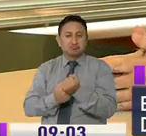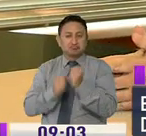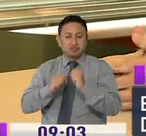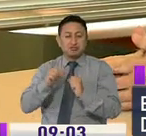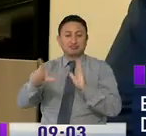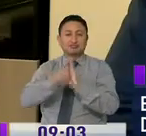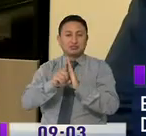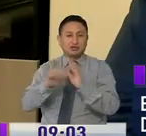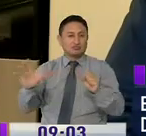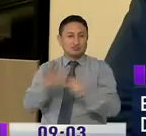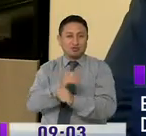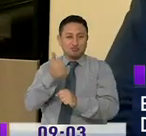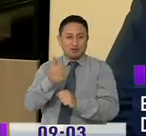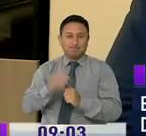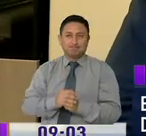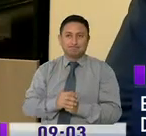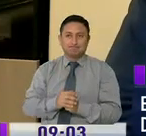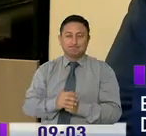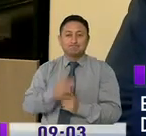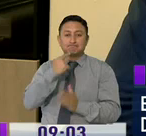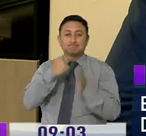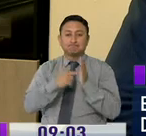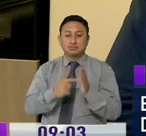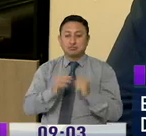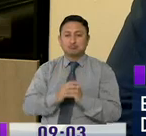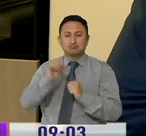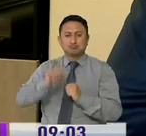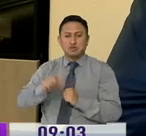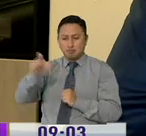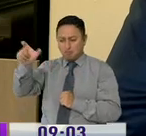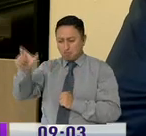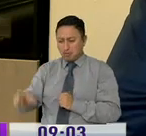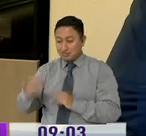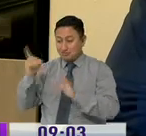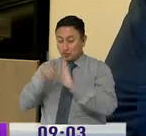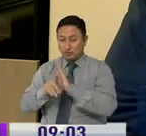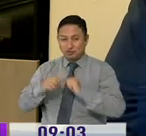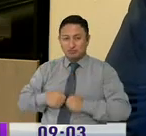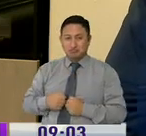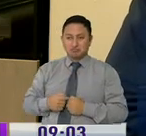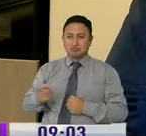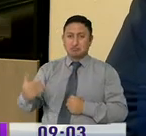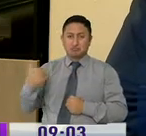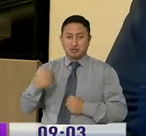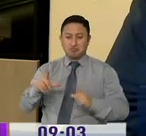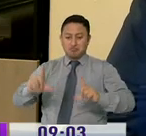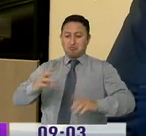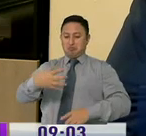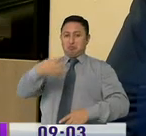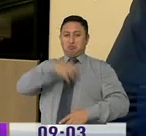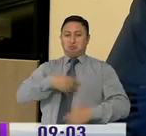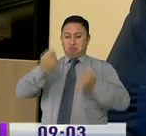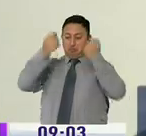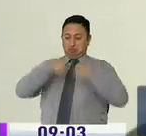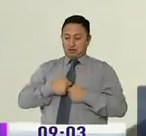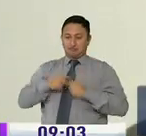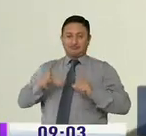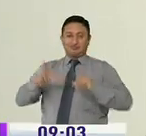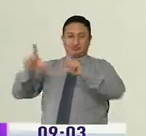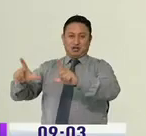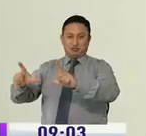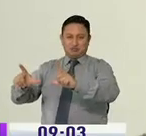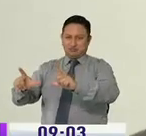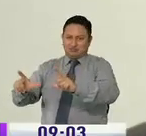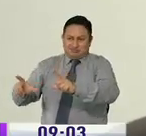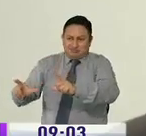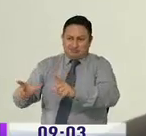ley sea eficaz. Dice ahí que se le reconocerá, que la entidad le reconocerá. La gente no quiere una medalla ni quiere un diploma. Mientras tanto,